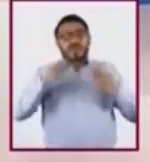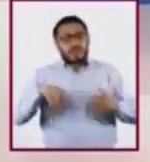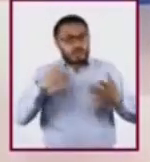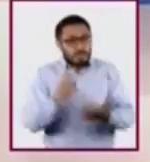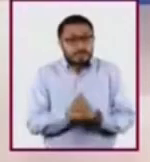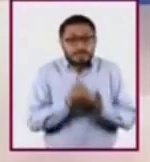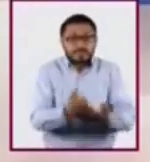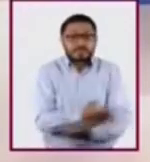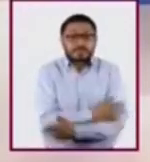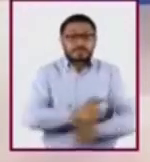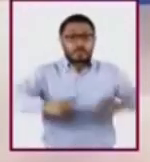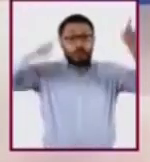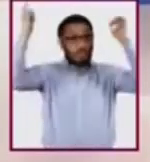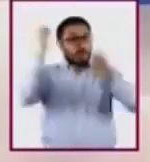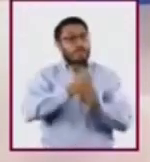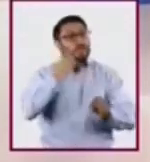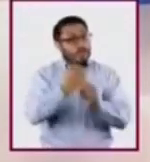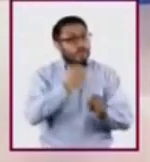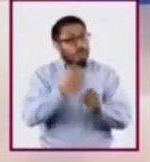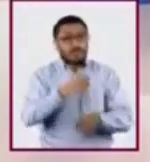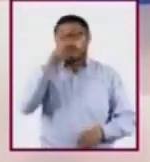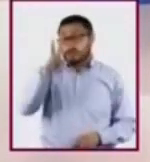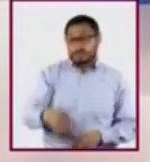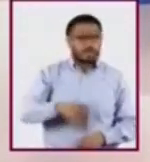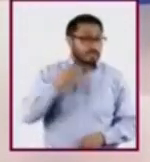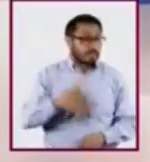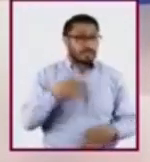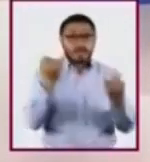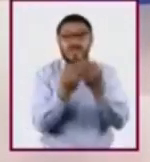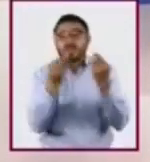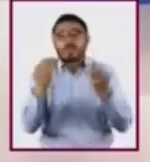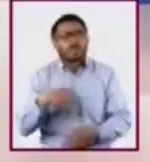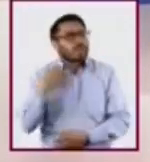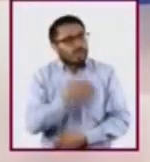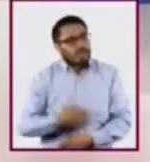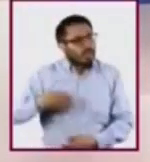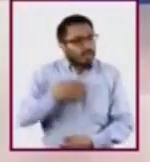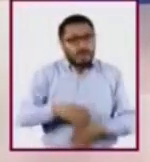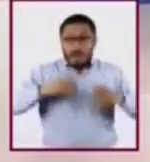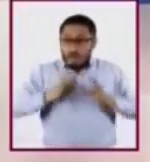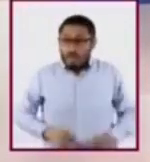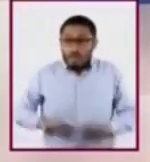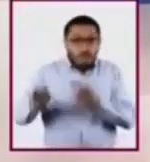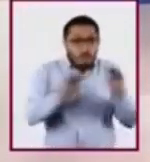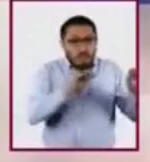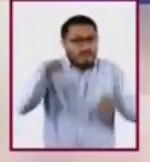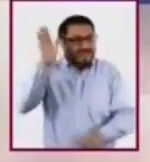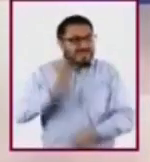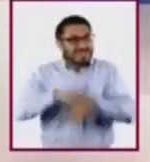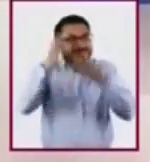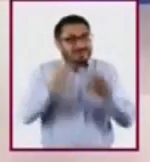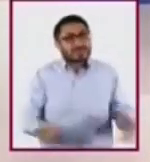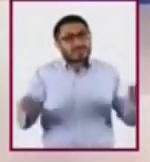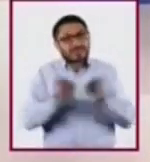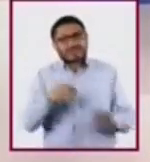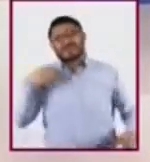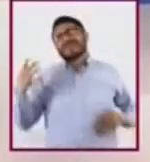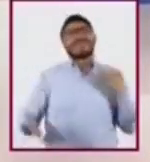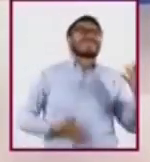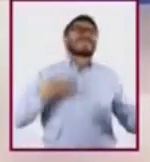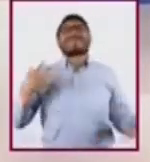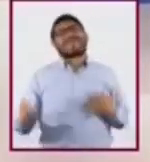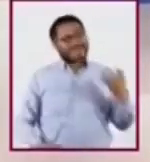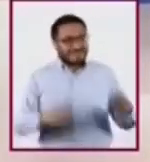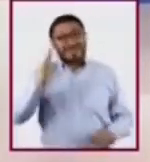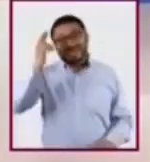en la práctica en general. Me siento también muy contenta por haber movido mi cuerpo y lo más importante, me divertí muchísimo